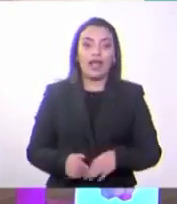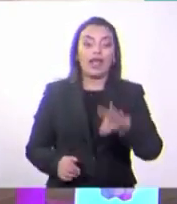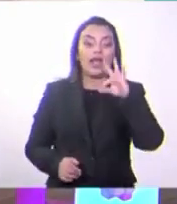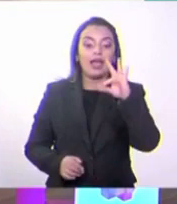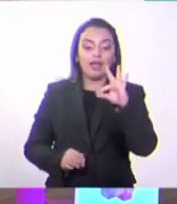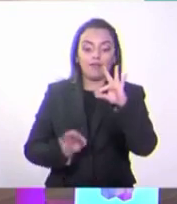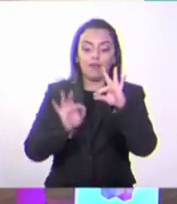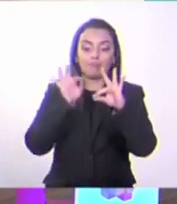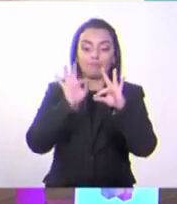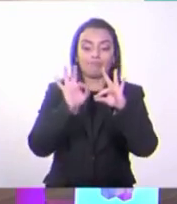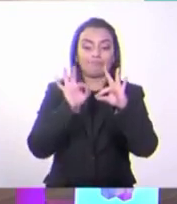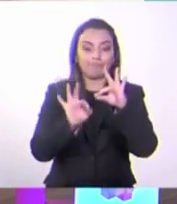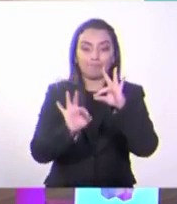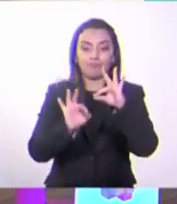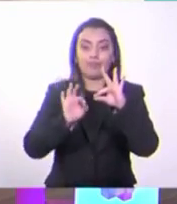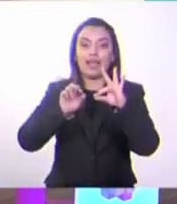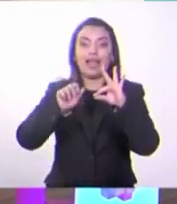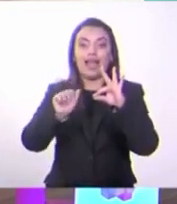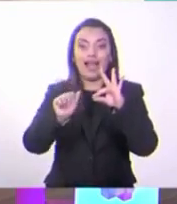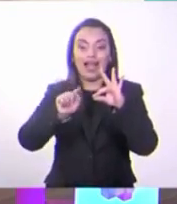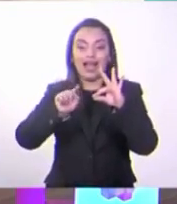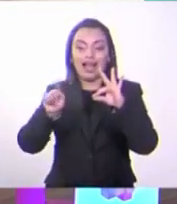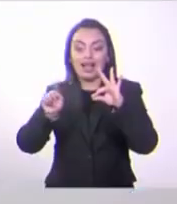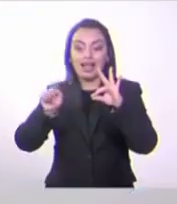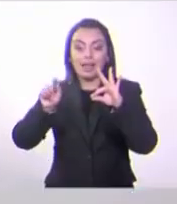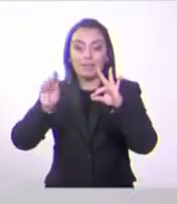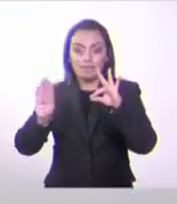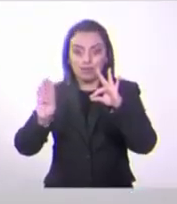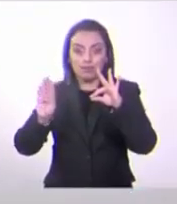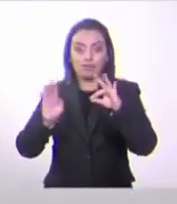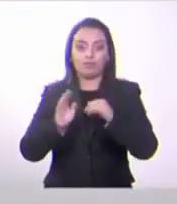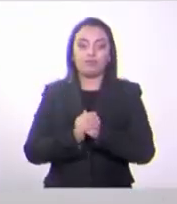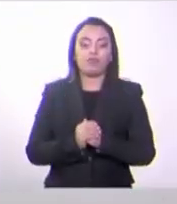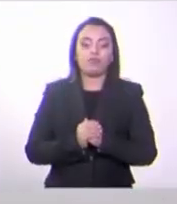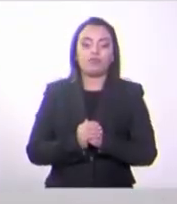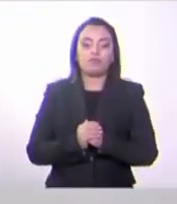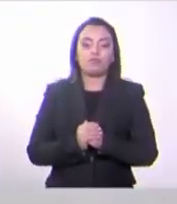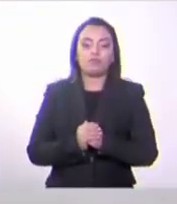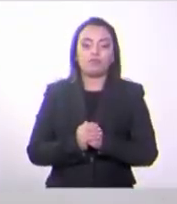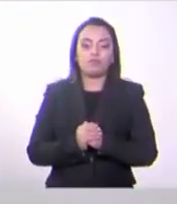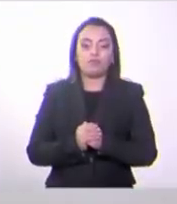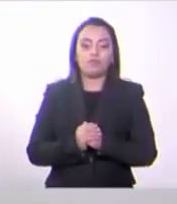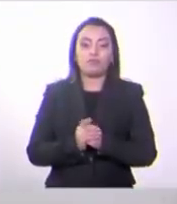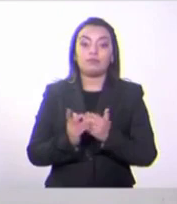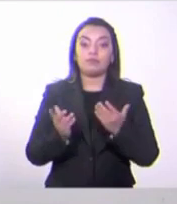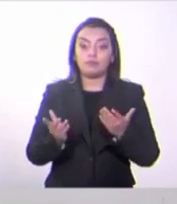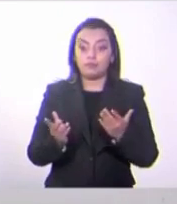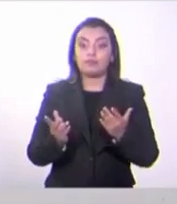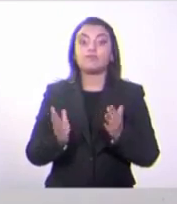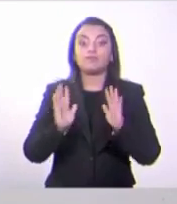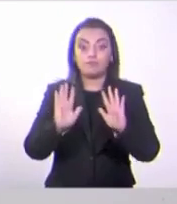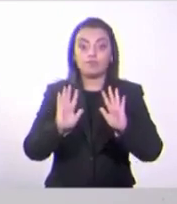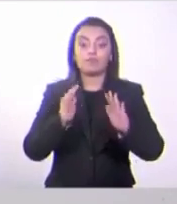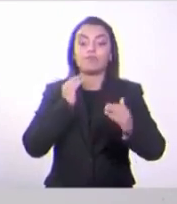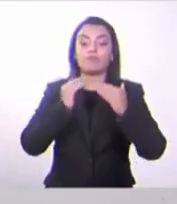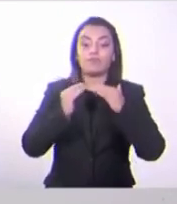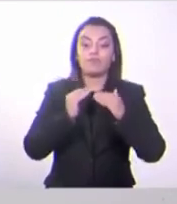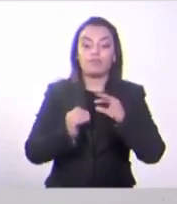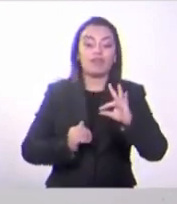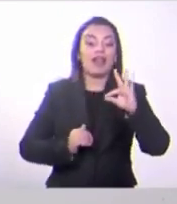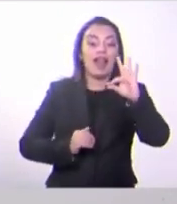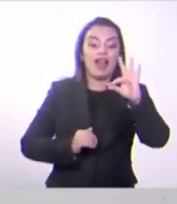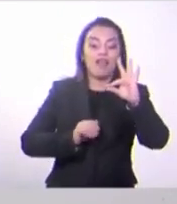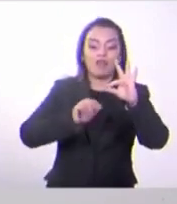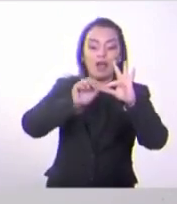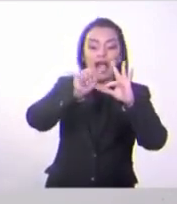los números que evalúo en la función, o sea los x, los voy a tomar en el conjunto A. Ajá. Y con la